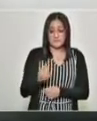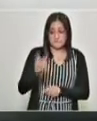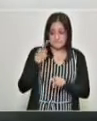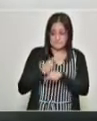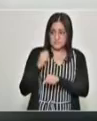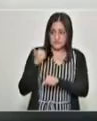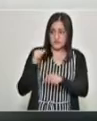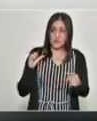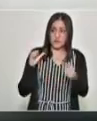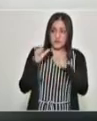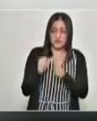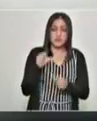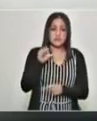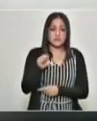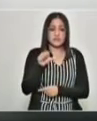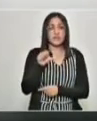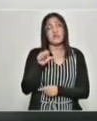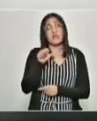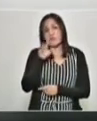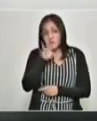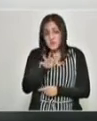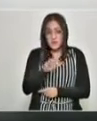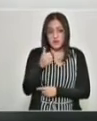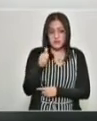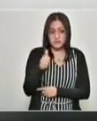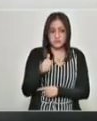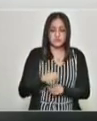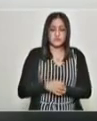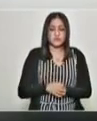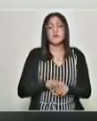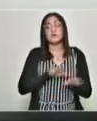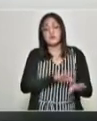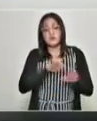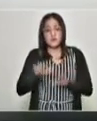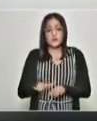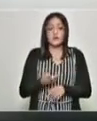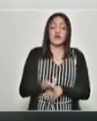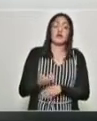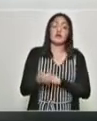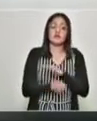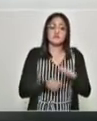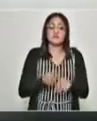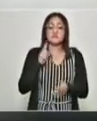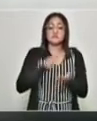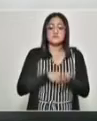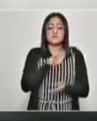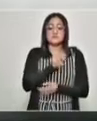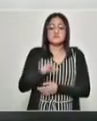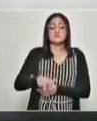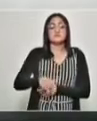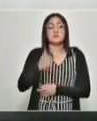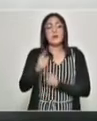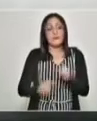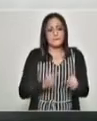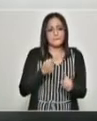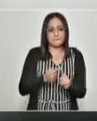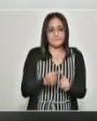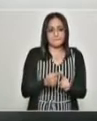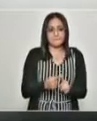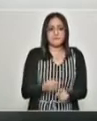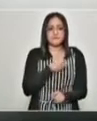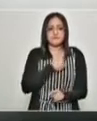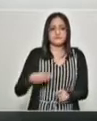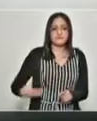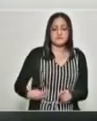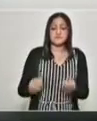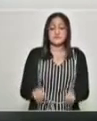de agosto a el 19 de agosto. Los casos activos, 1,213 más.